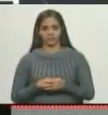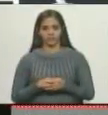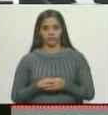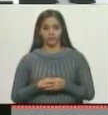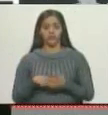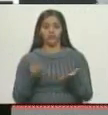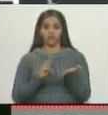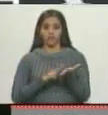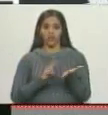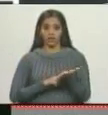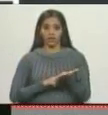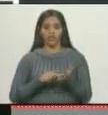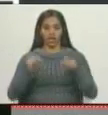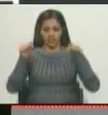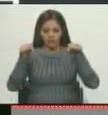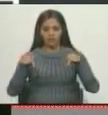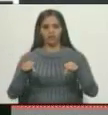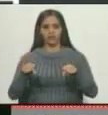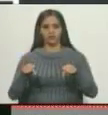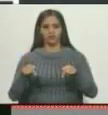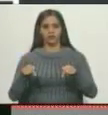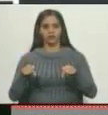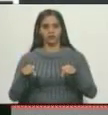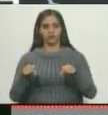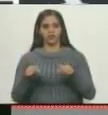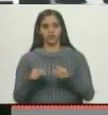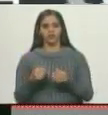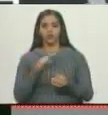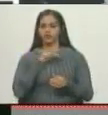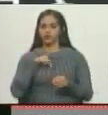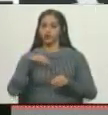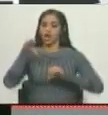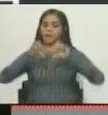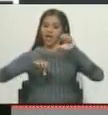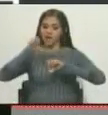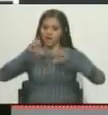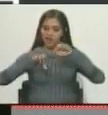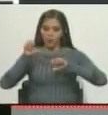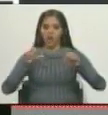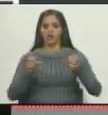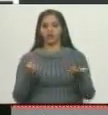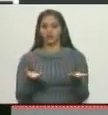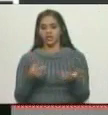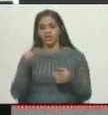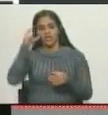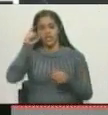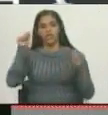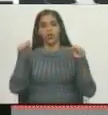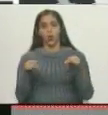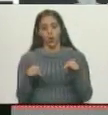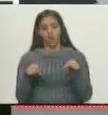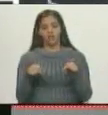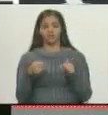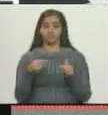Efectivamente ha sido así. Luego de evaluar el día de ayer, evaluar el día de hoy,